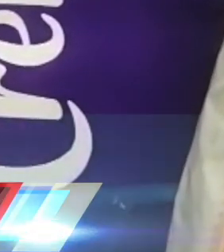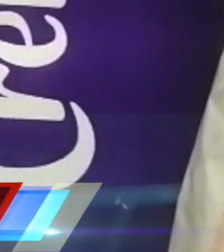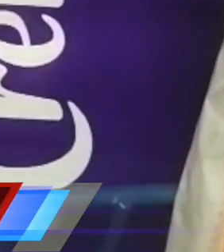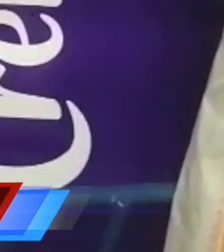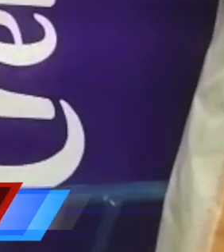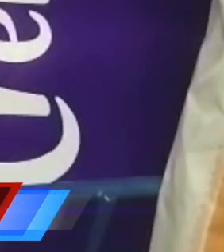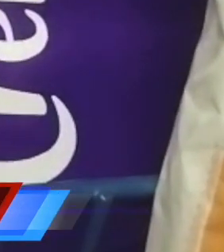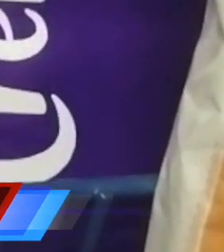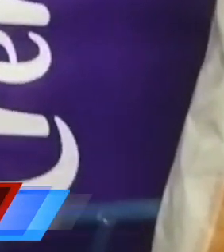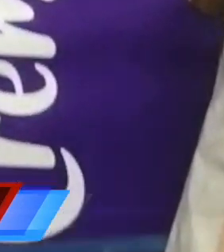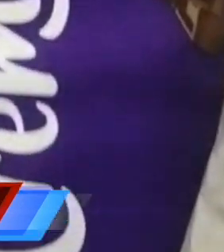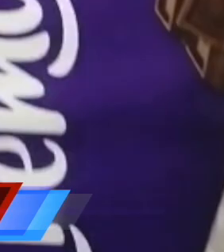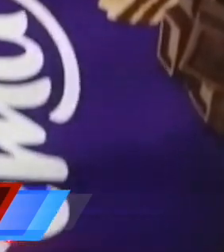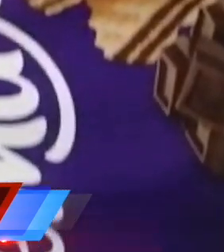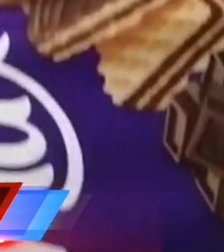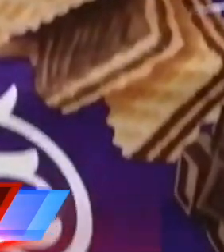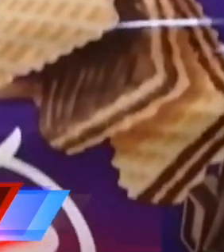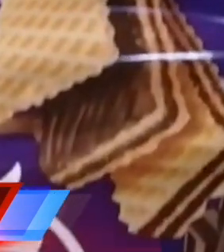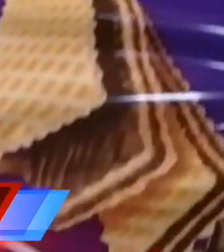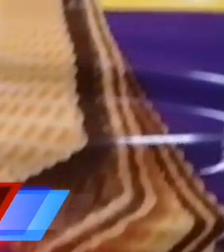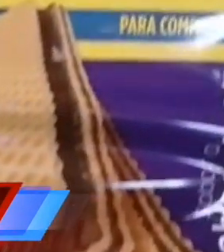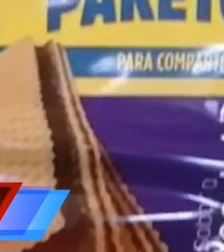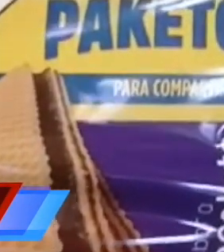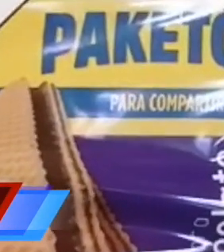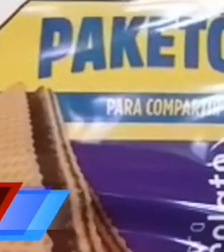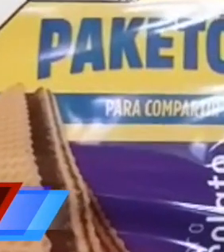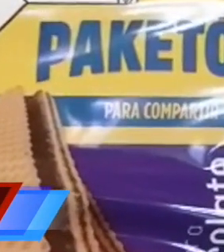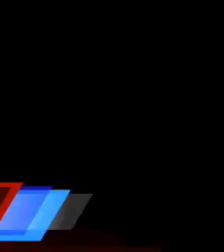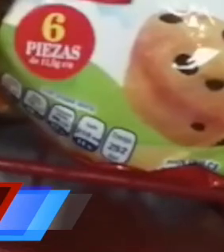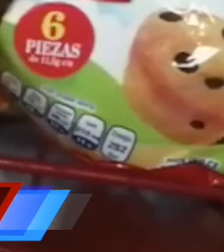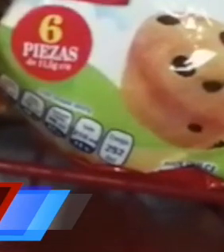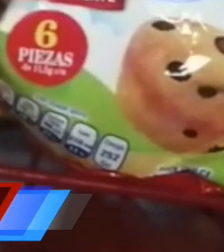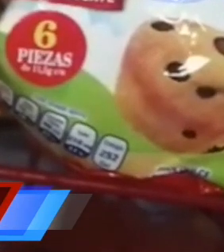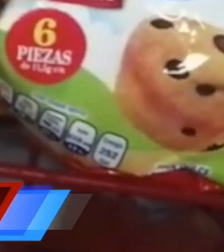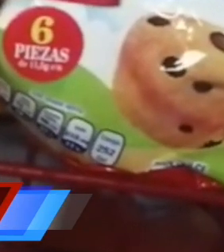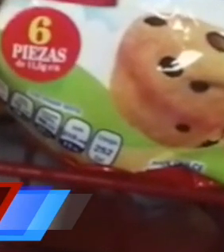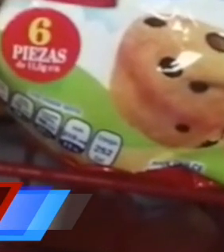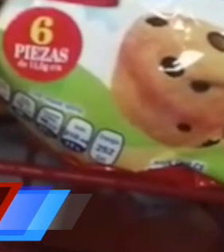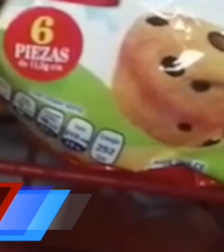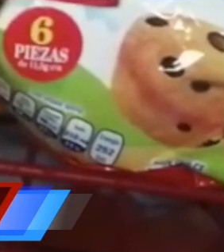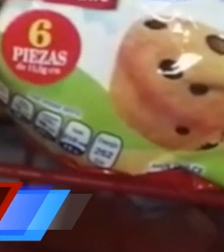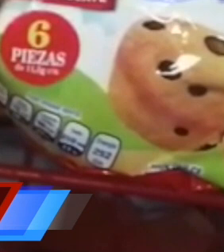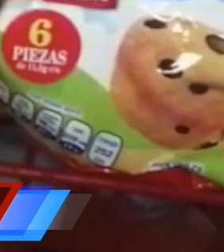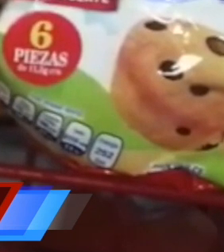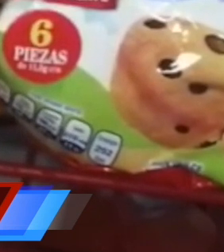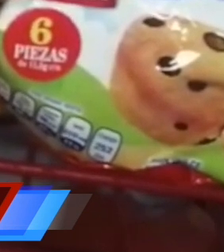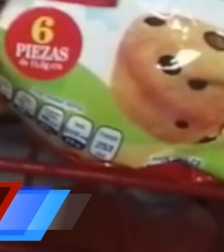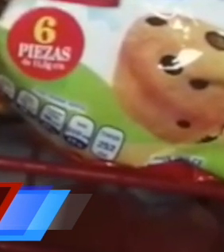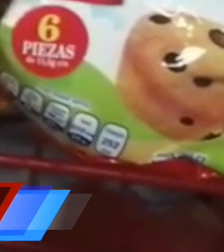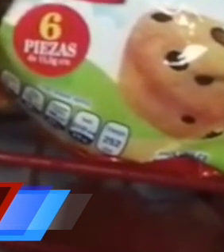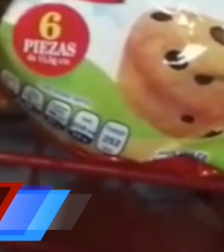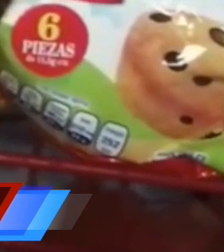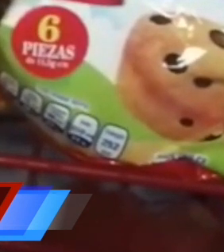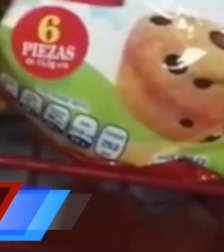El titular de la Procuraduría Federal del Consumidor informó que las empresas que no cumplan con la primera fase del nuevo etiquetado de preenvasado